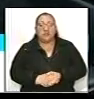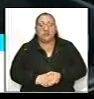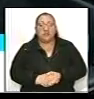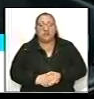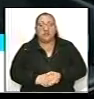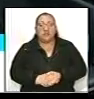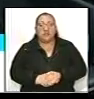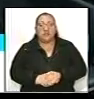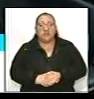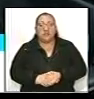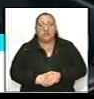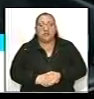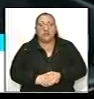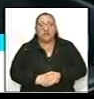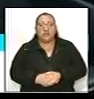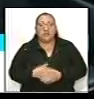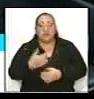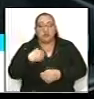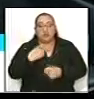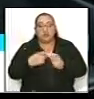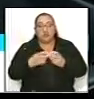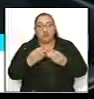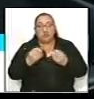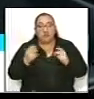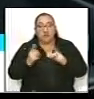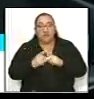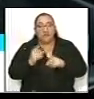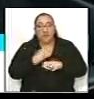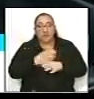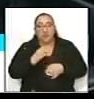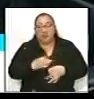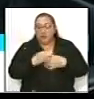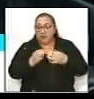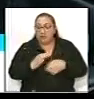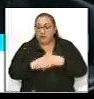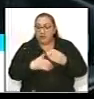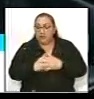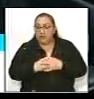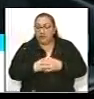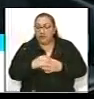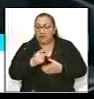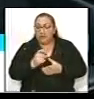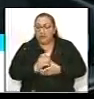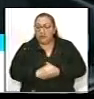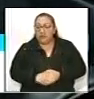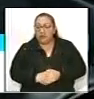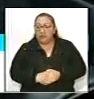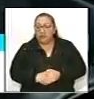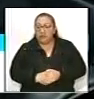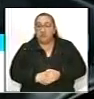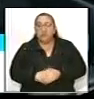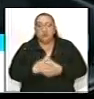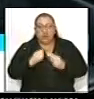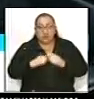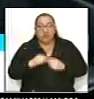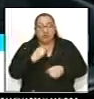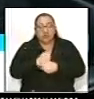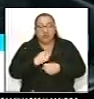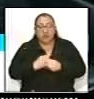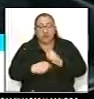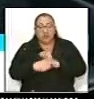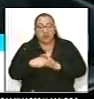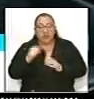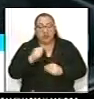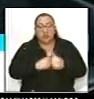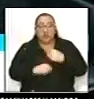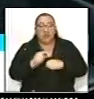Y ahorita las personas, tanto las que han sido transferidas como las que continúan con su derecho,